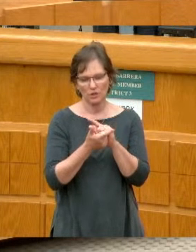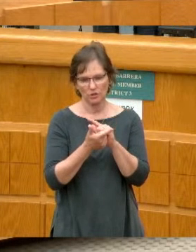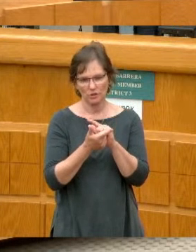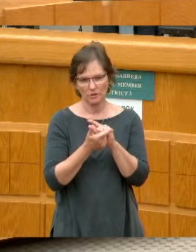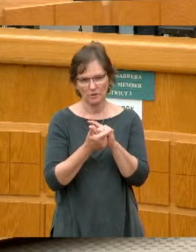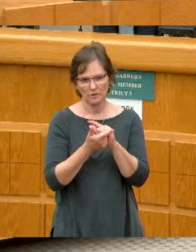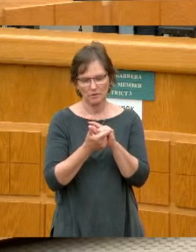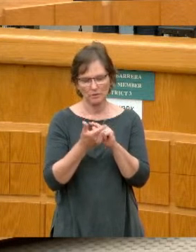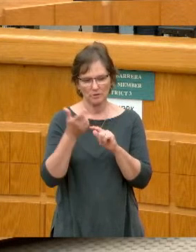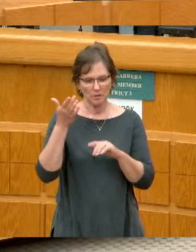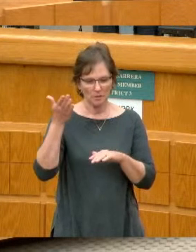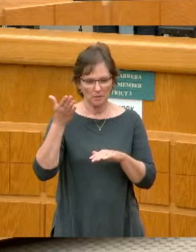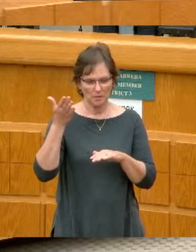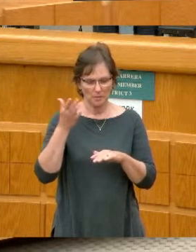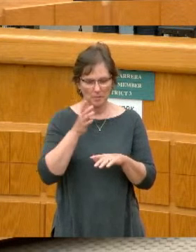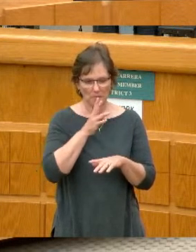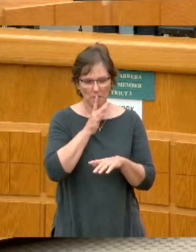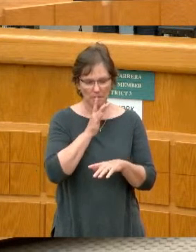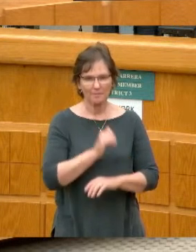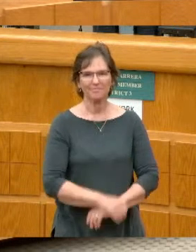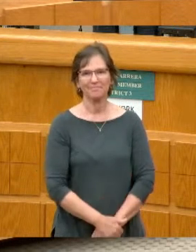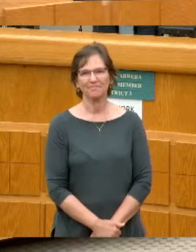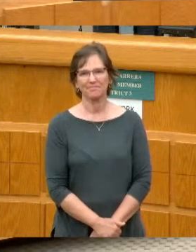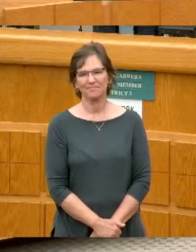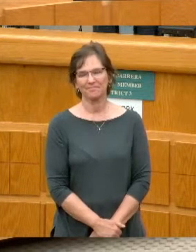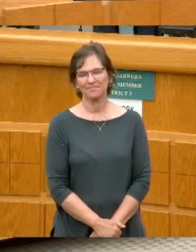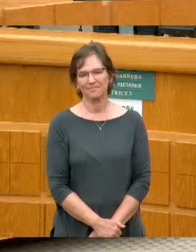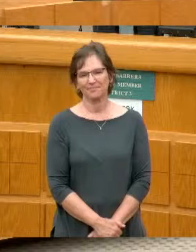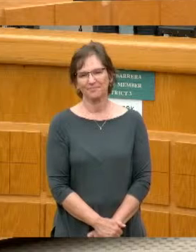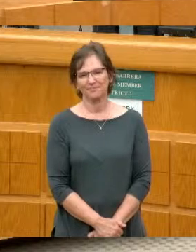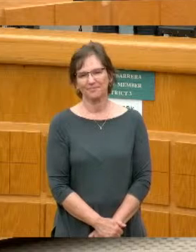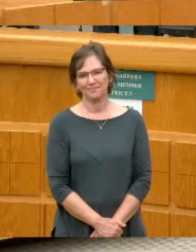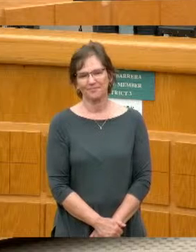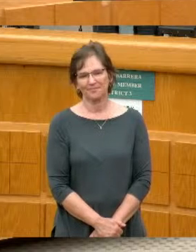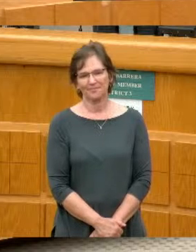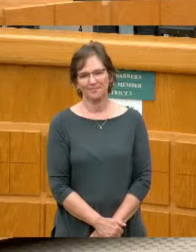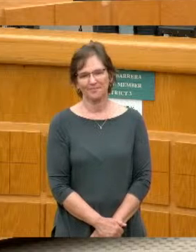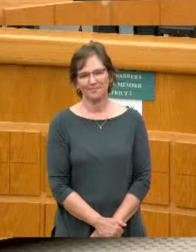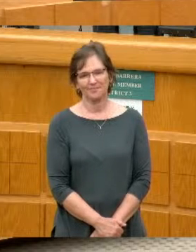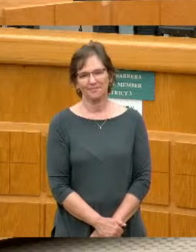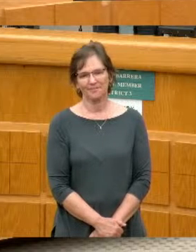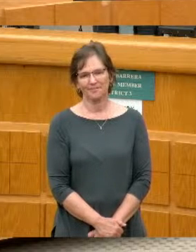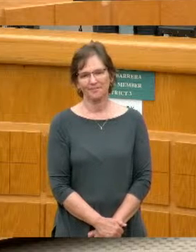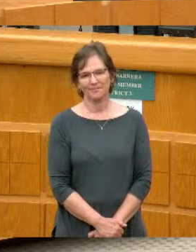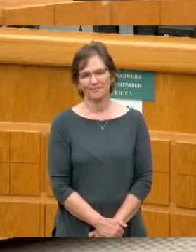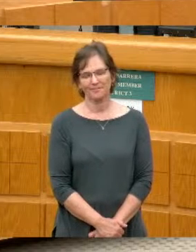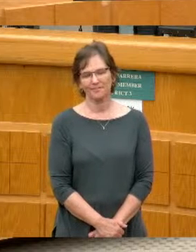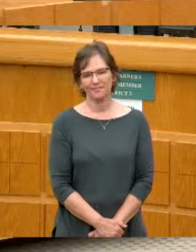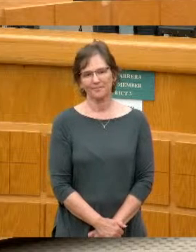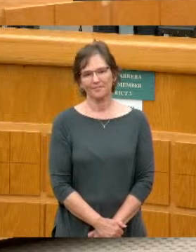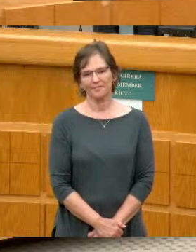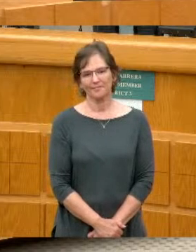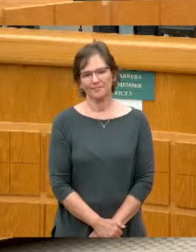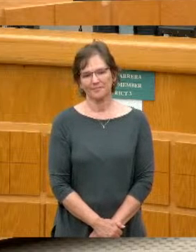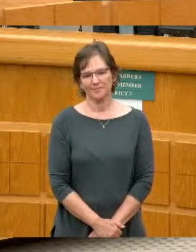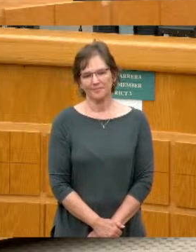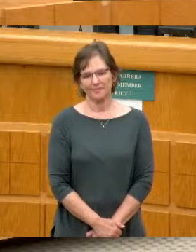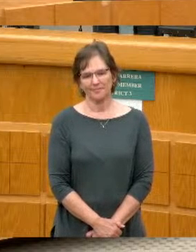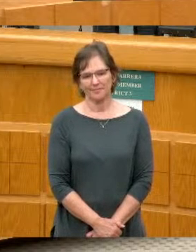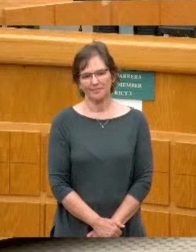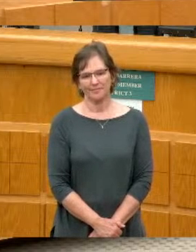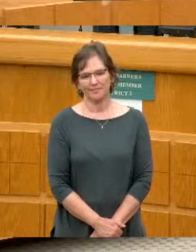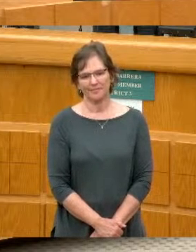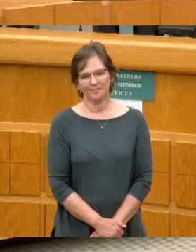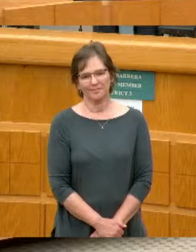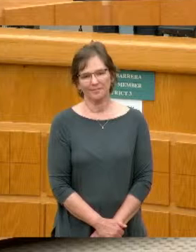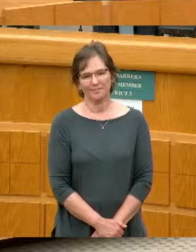www.cctejas.com/coronavirus. El día de mañana habrá una toma móvil de especímenes. El Distrito de Salud le recuerda tomar todas las precauciones de salubridad para evitar un contagio.